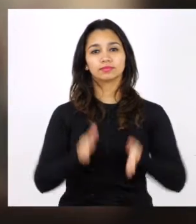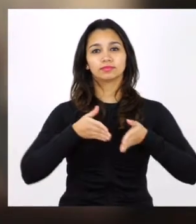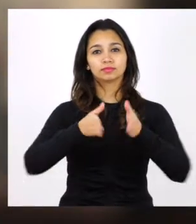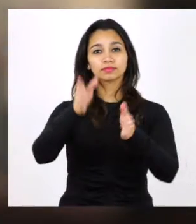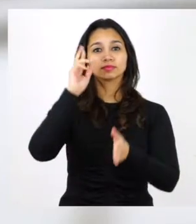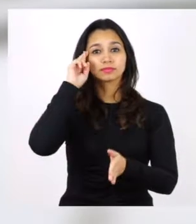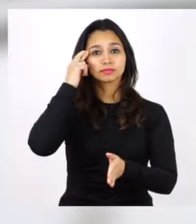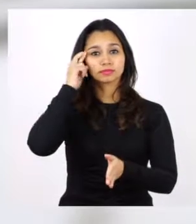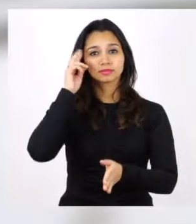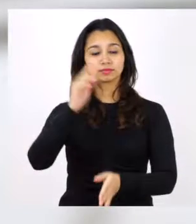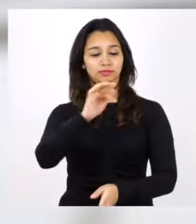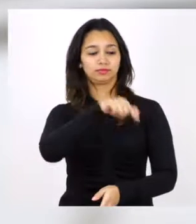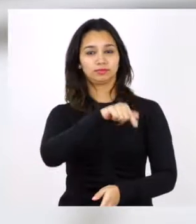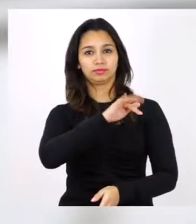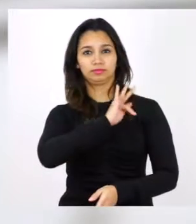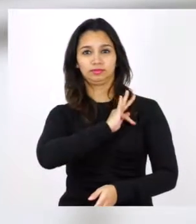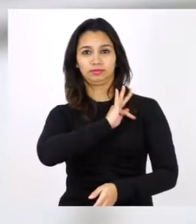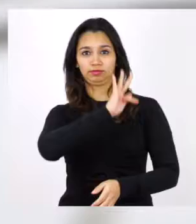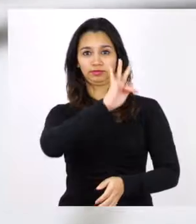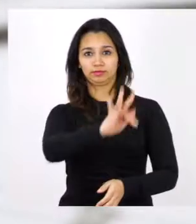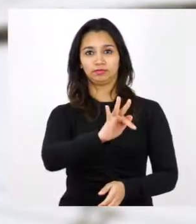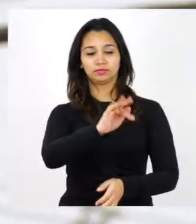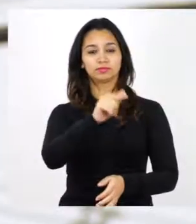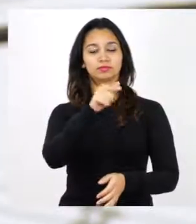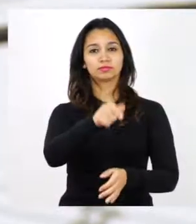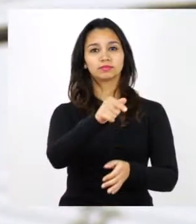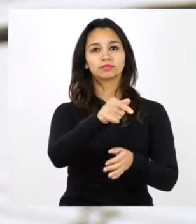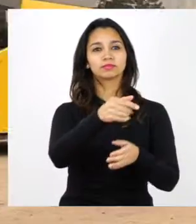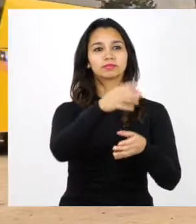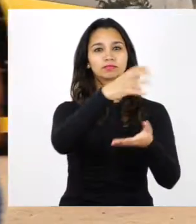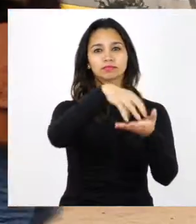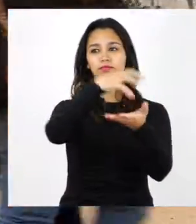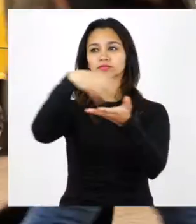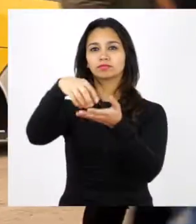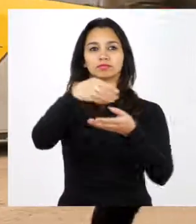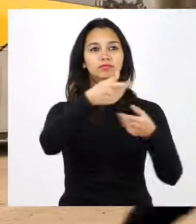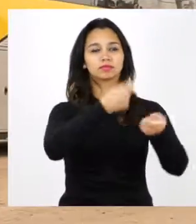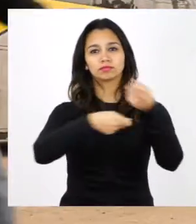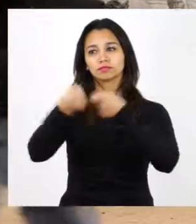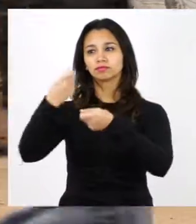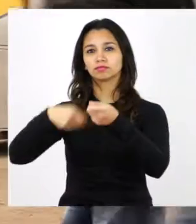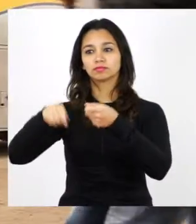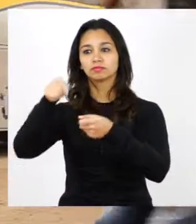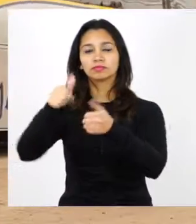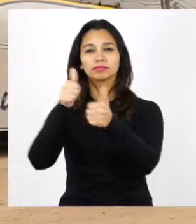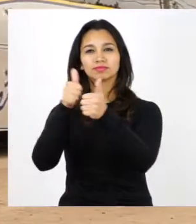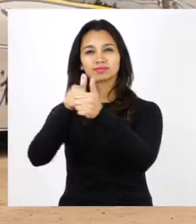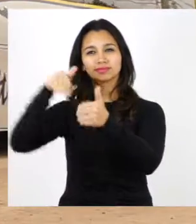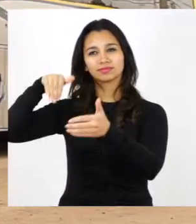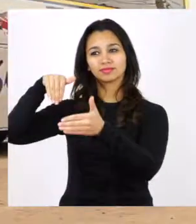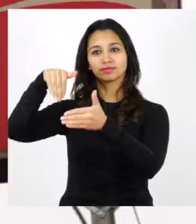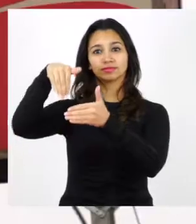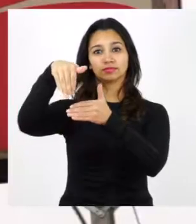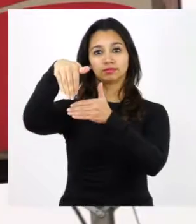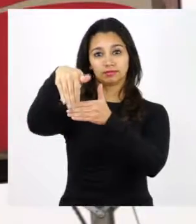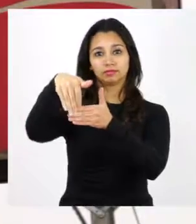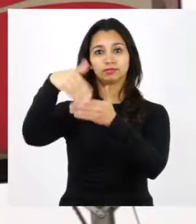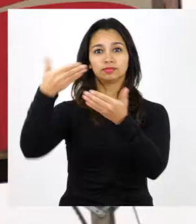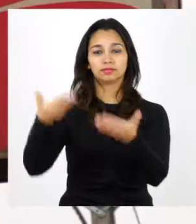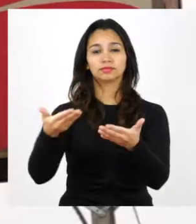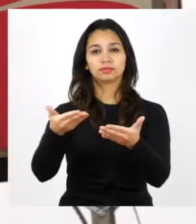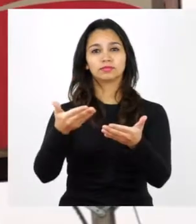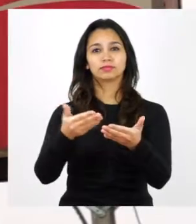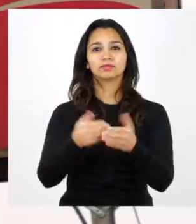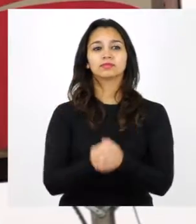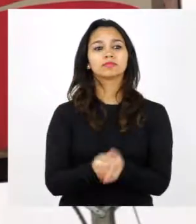Emplazado en calle Rancagua, en San Fernando, este barrio comercial está vinculado a terminales y al rodoviario. Tiene un variado comercio y